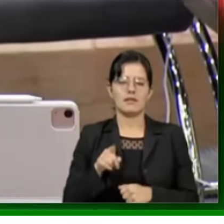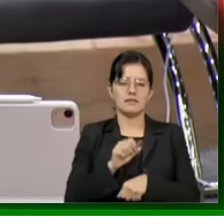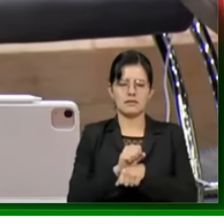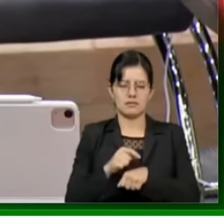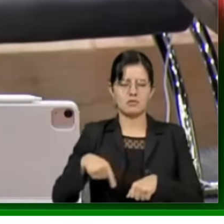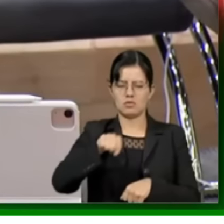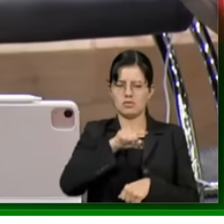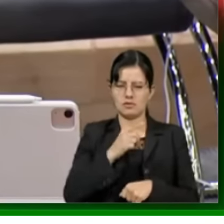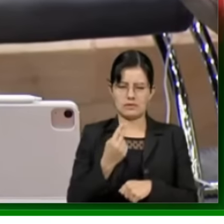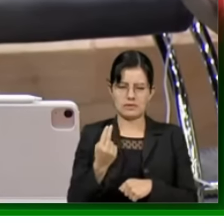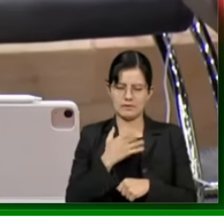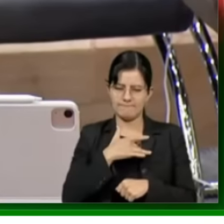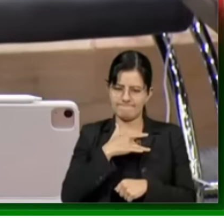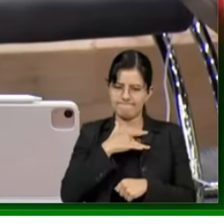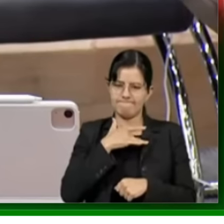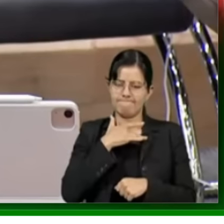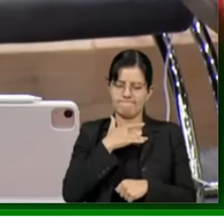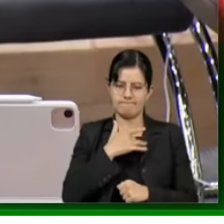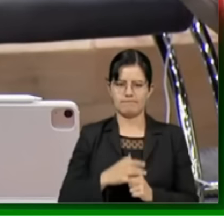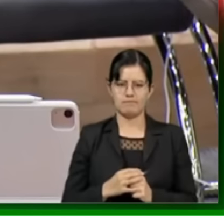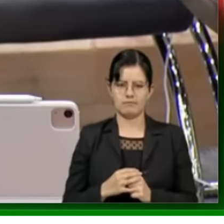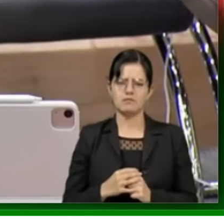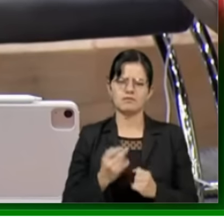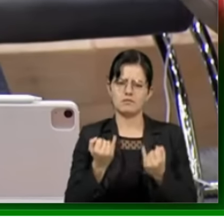sensible muy